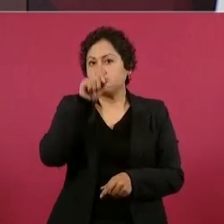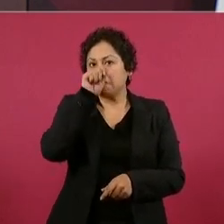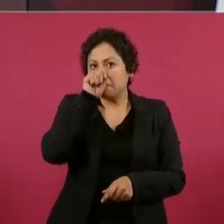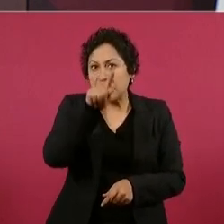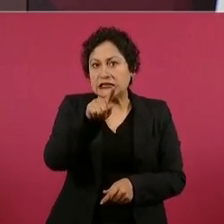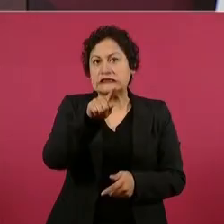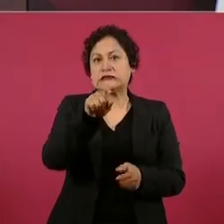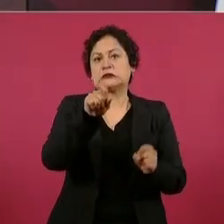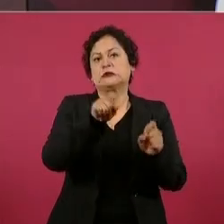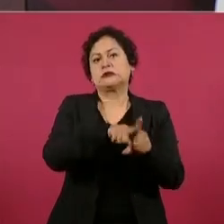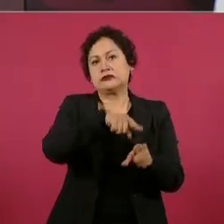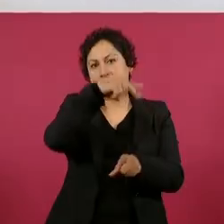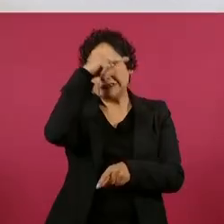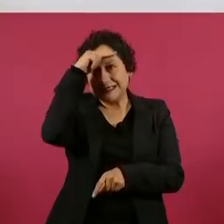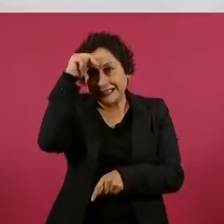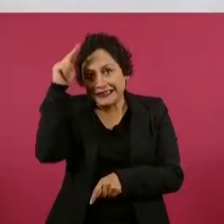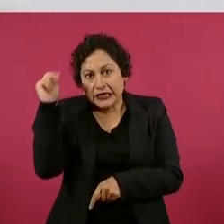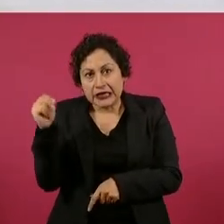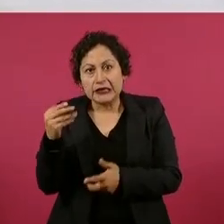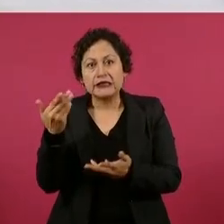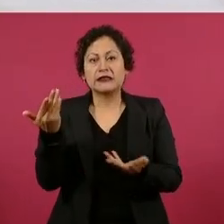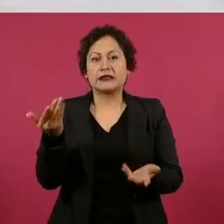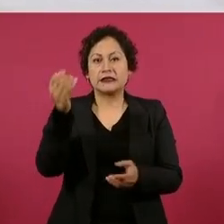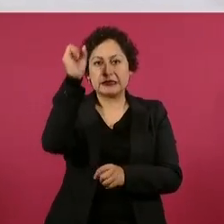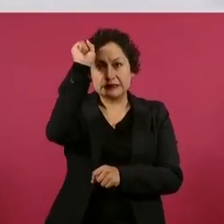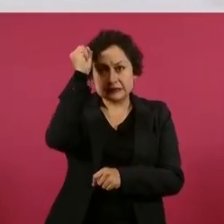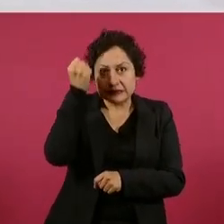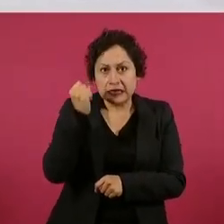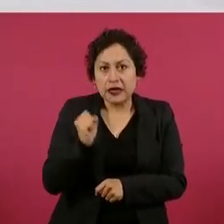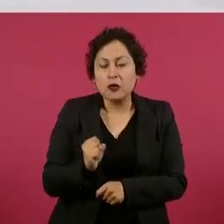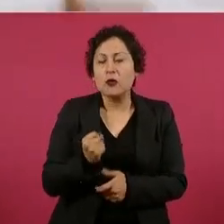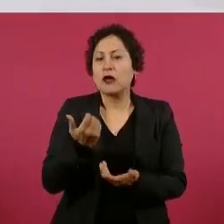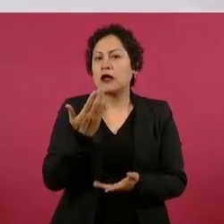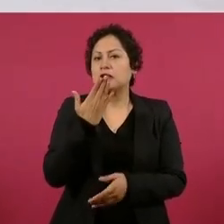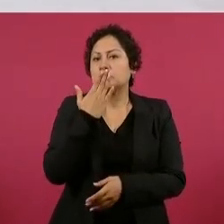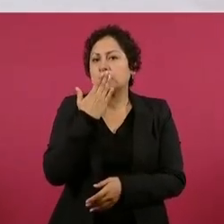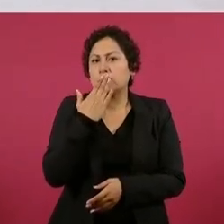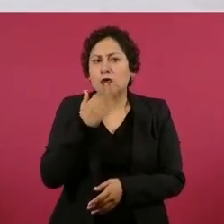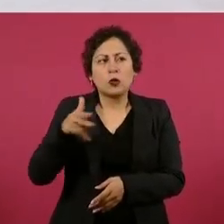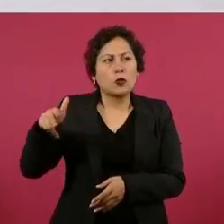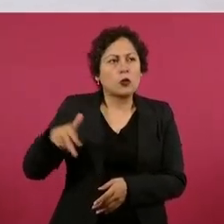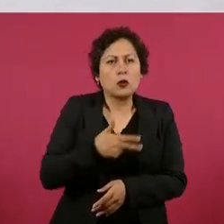Nayarit, Sinaloa, Sonora, no,